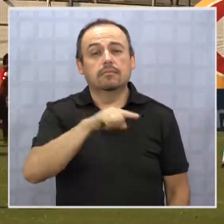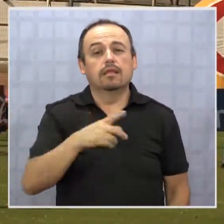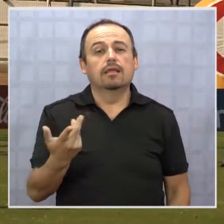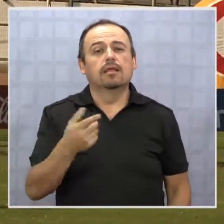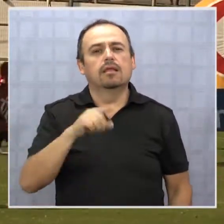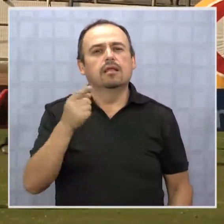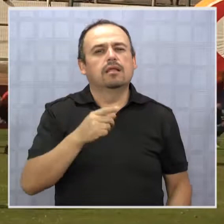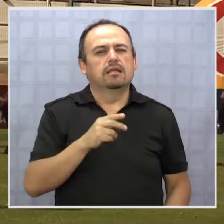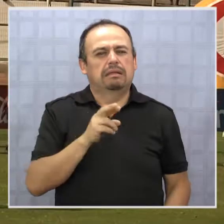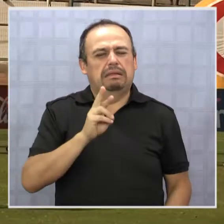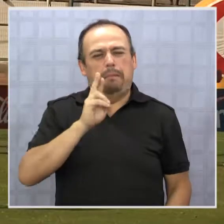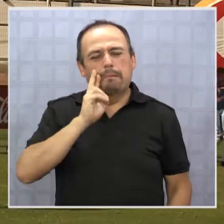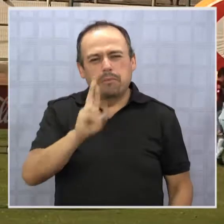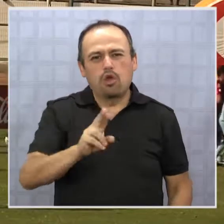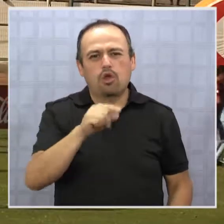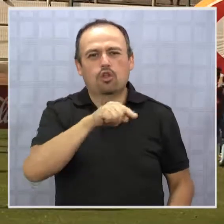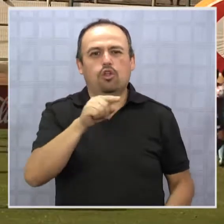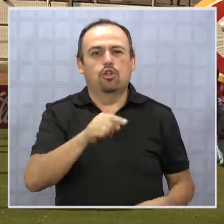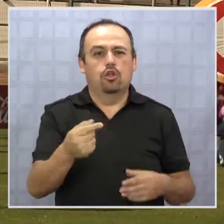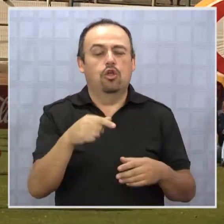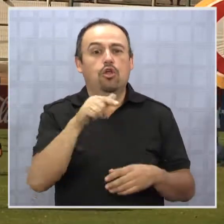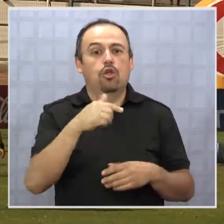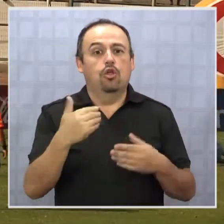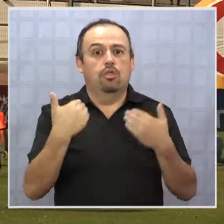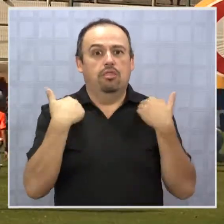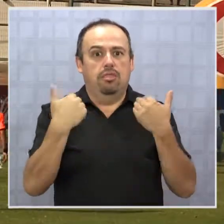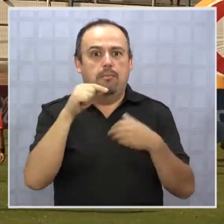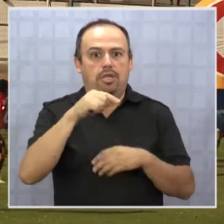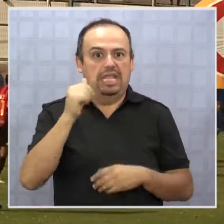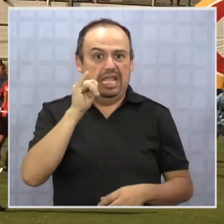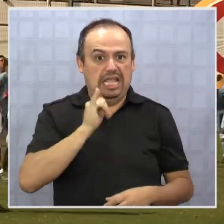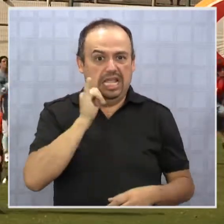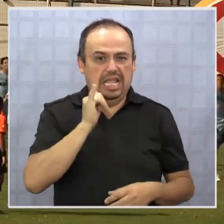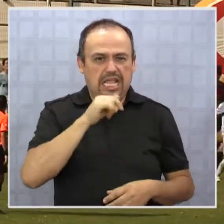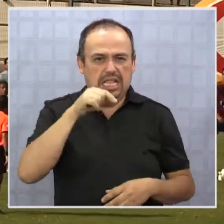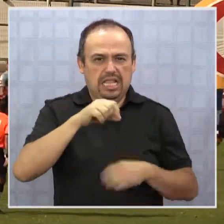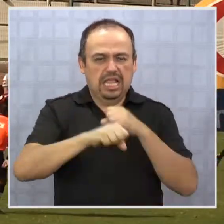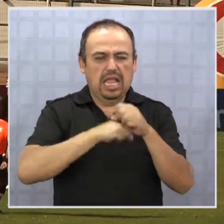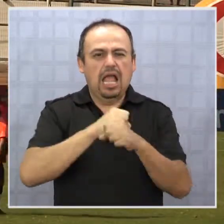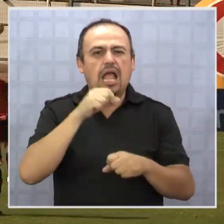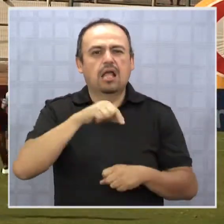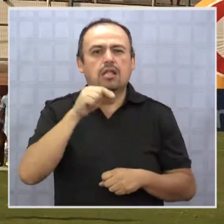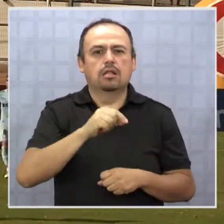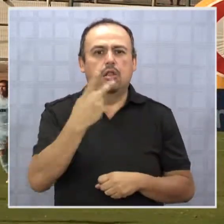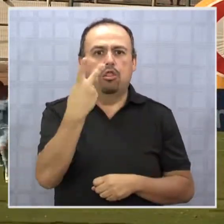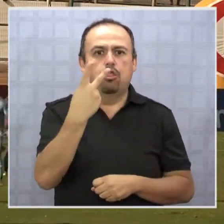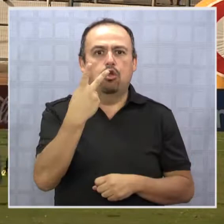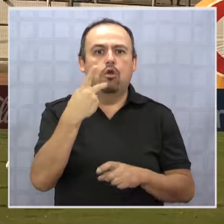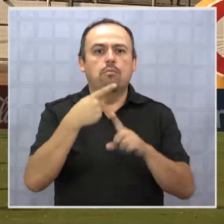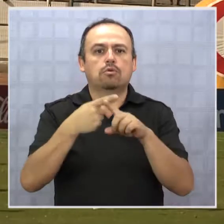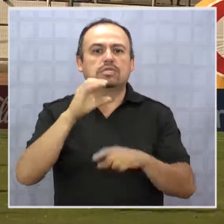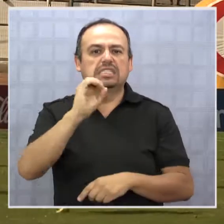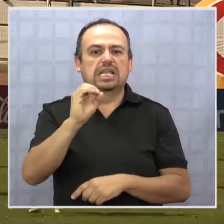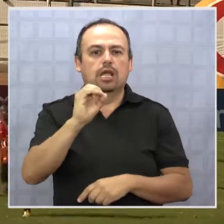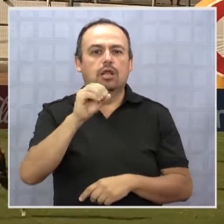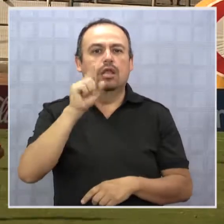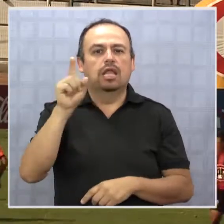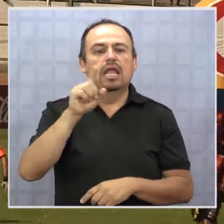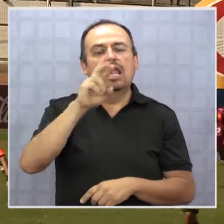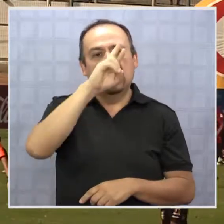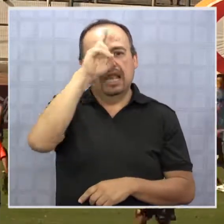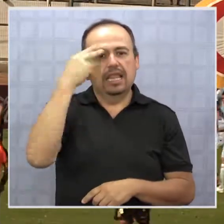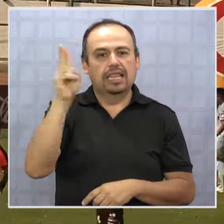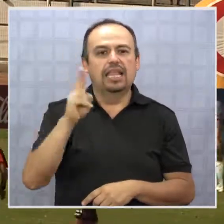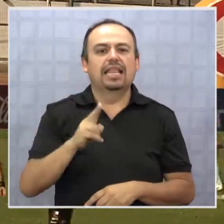En la que quizás sea la peor presentación colectiva de Deportes Iquique, en lo que va del año, los Dragones Celestes cayeron 2-0 ante Rangers de